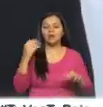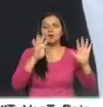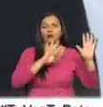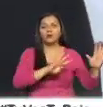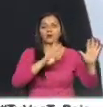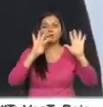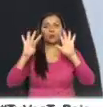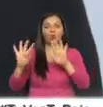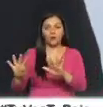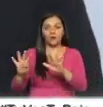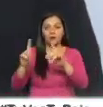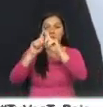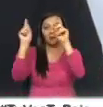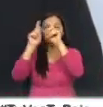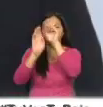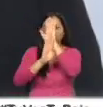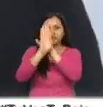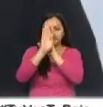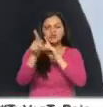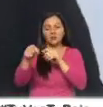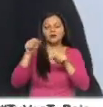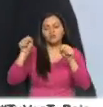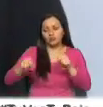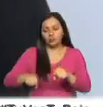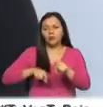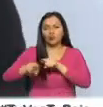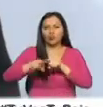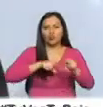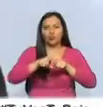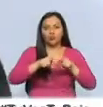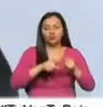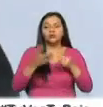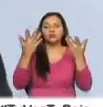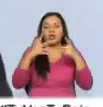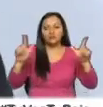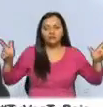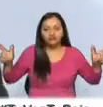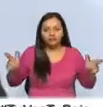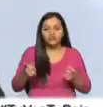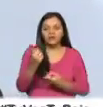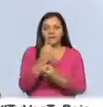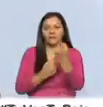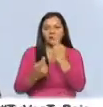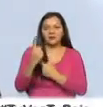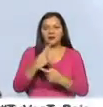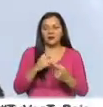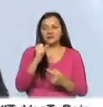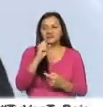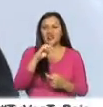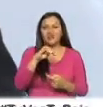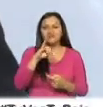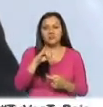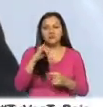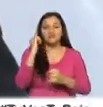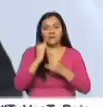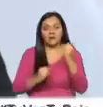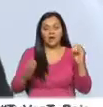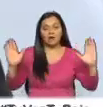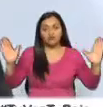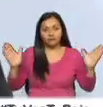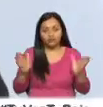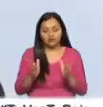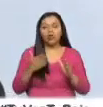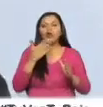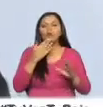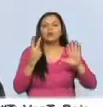que van a participar ya en las semifinales, que es nuestra segunda etapa. La etapa de semifinales la vamos a realizar a través de